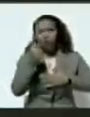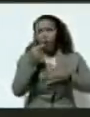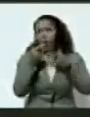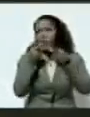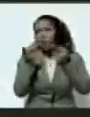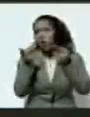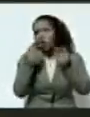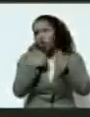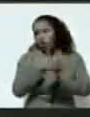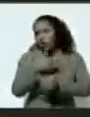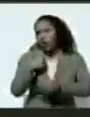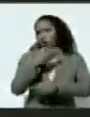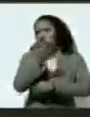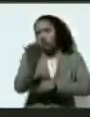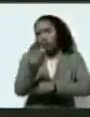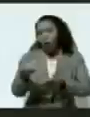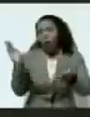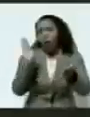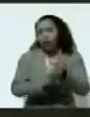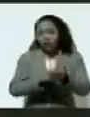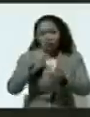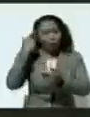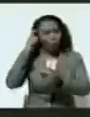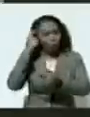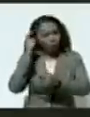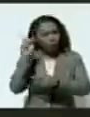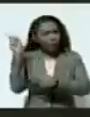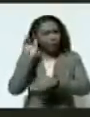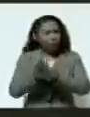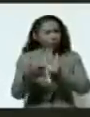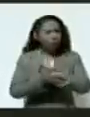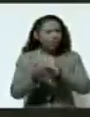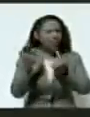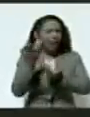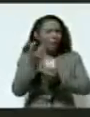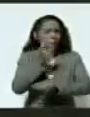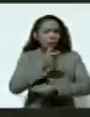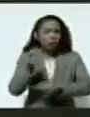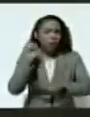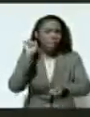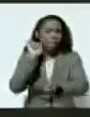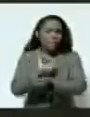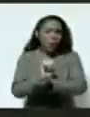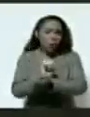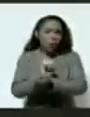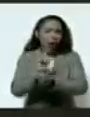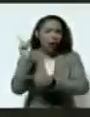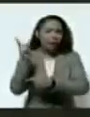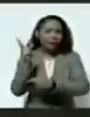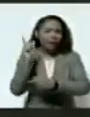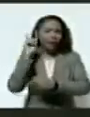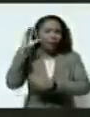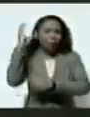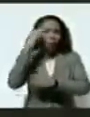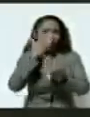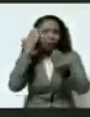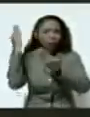y quisiéramos que ustedes lo vieran en plenitud acerca de cuál es el personaje que fue capturado en Cartagena, Colombia.